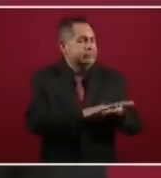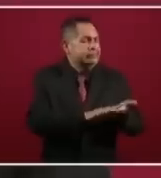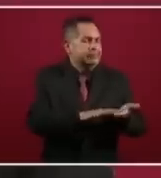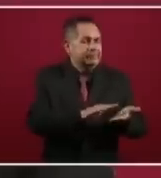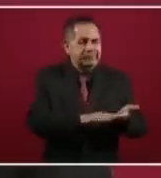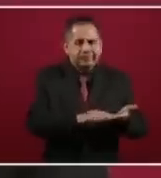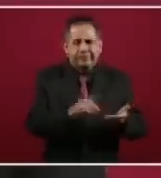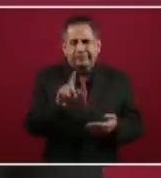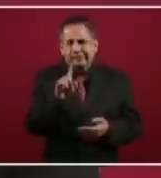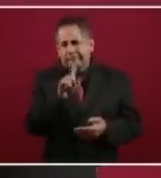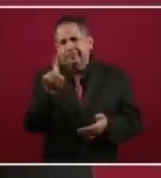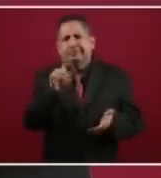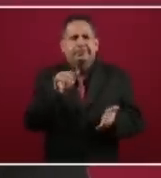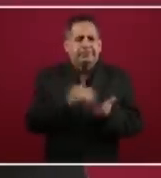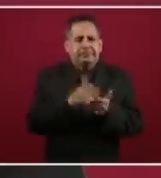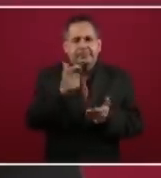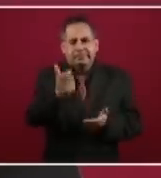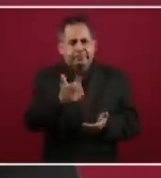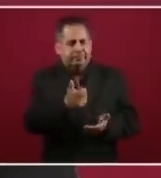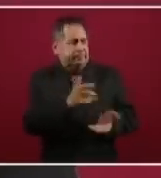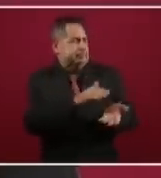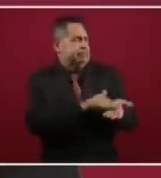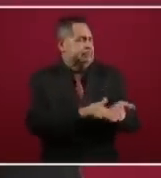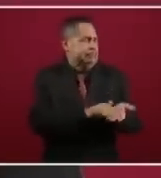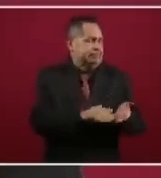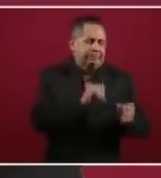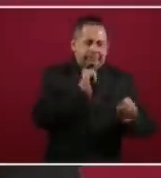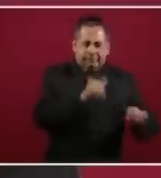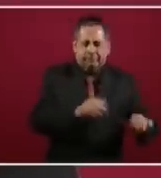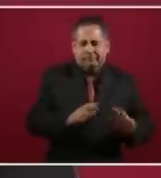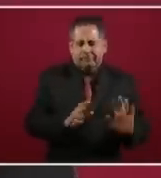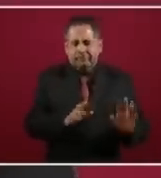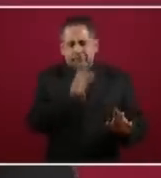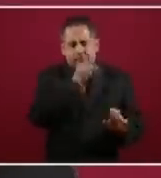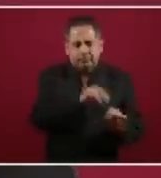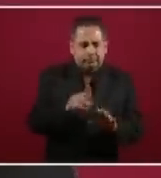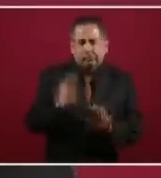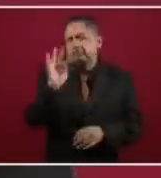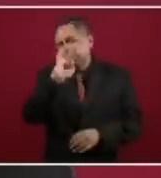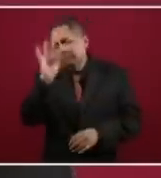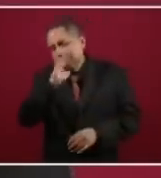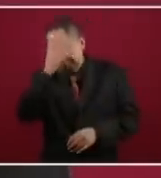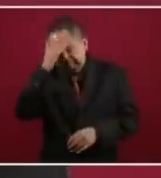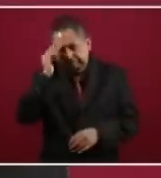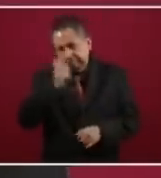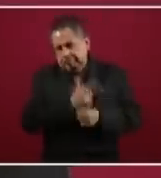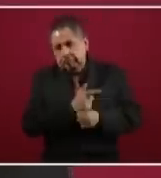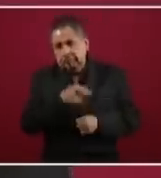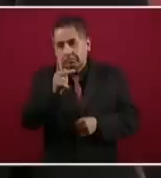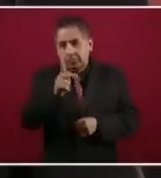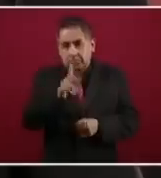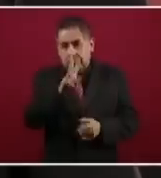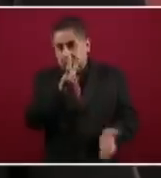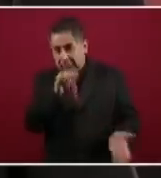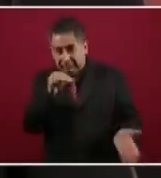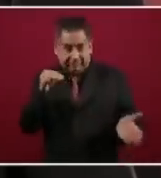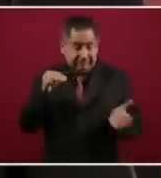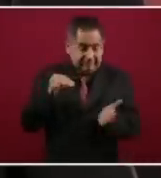100 mil pesos, pero una condonación de 3 mil